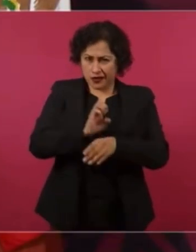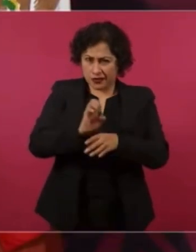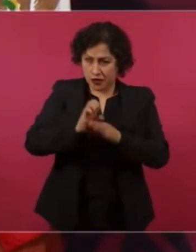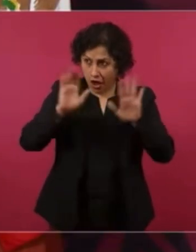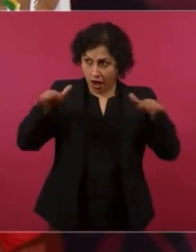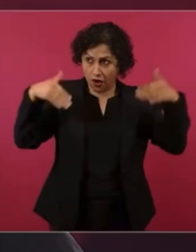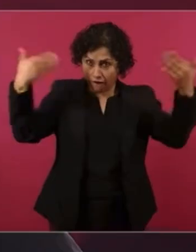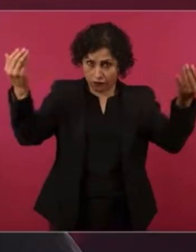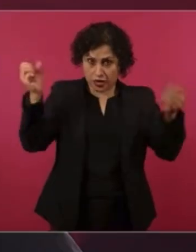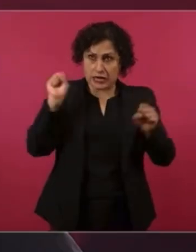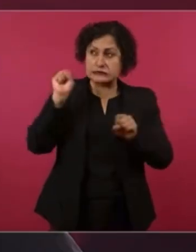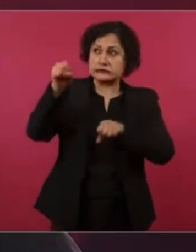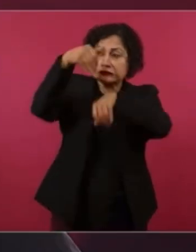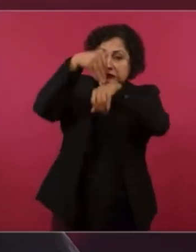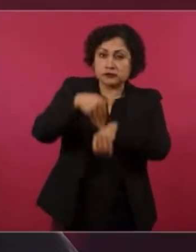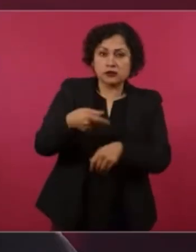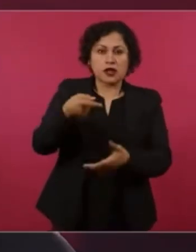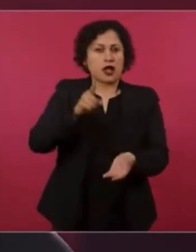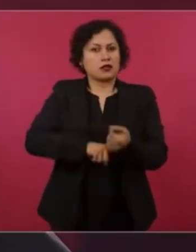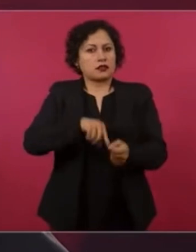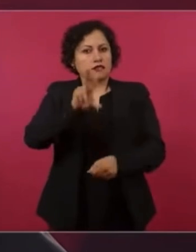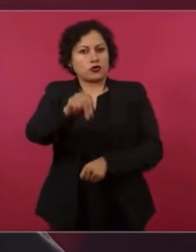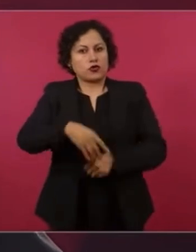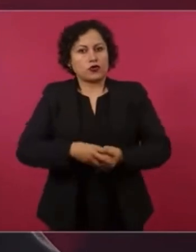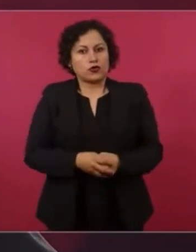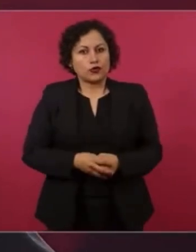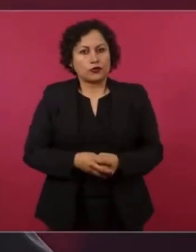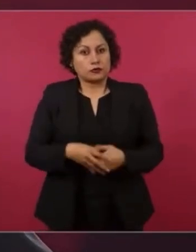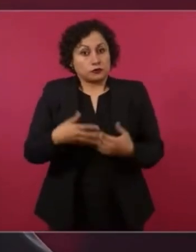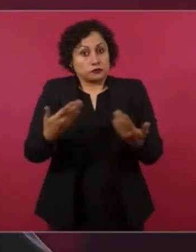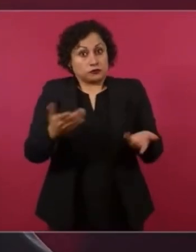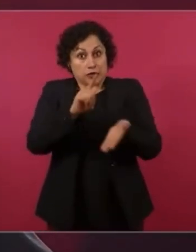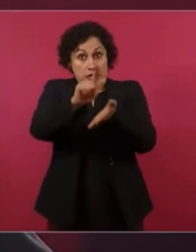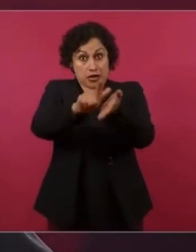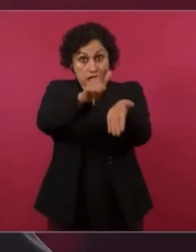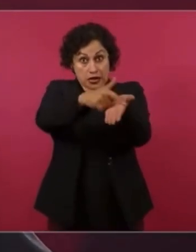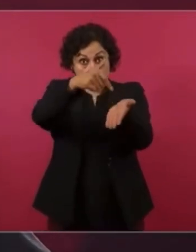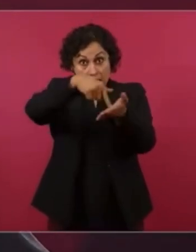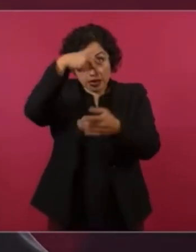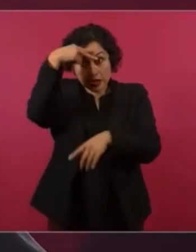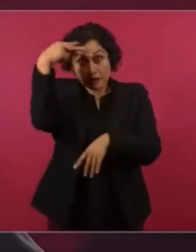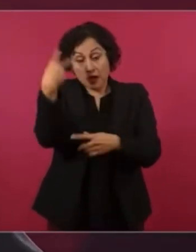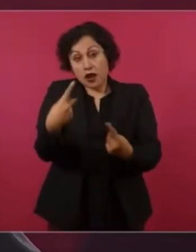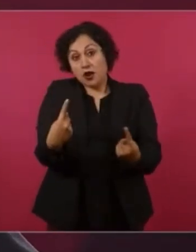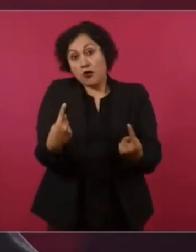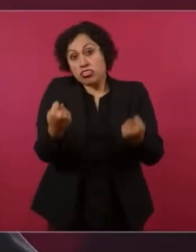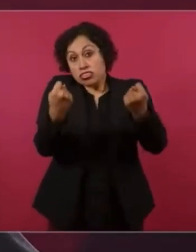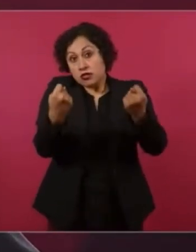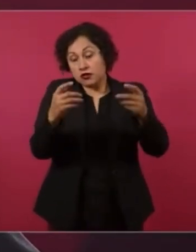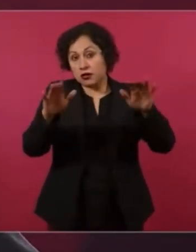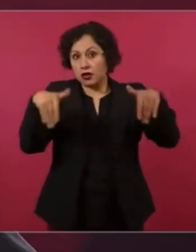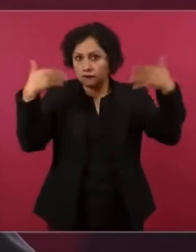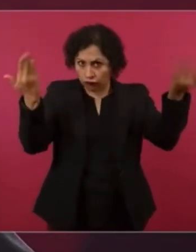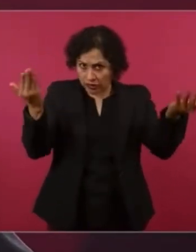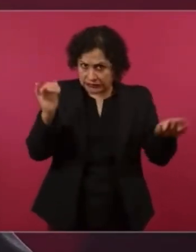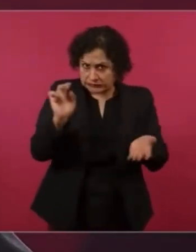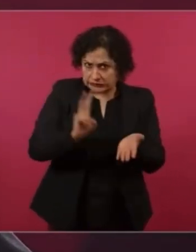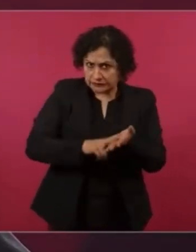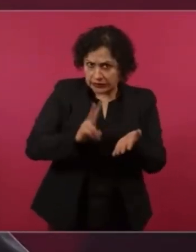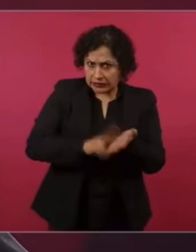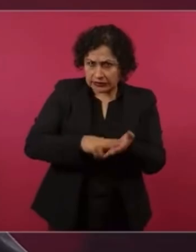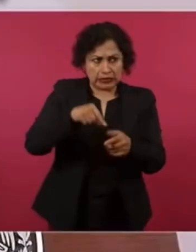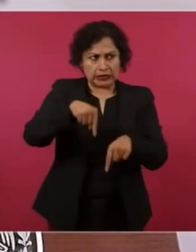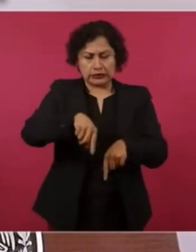nosotros no. La ley mexicana no vale, aquí vale la ley extranjera.